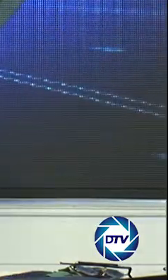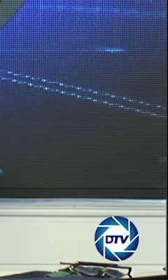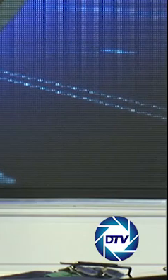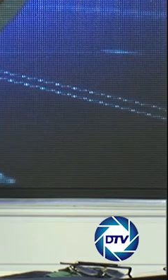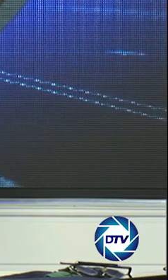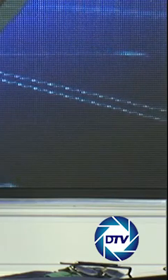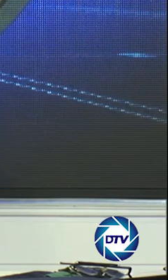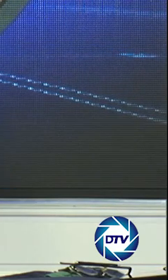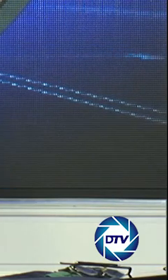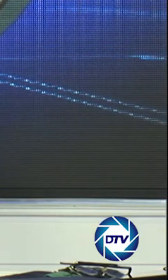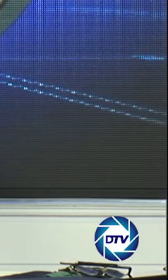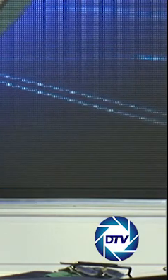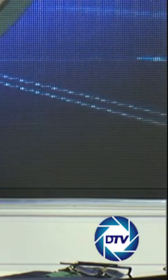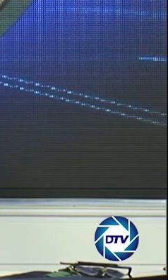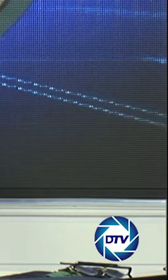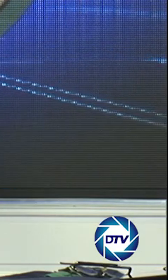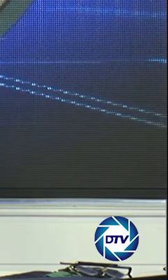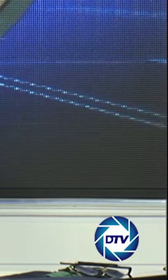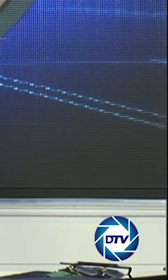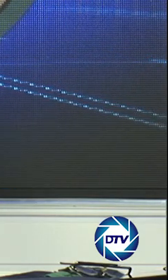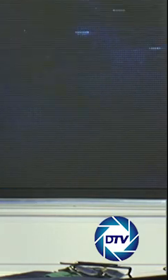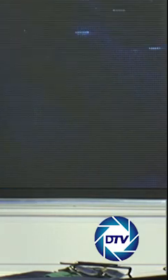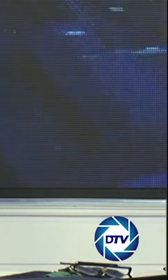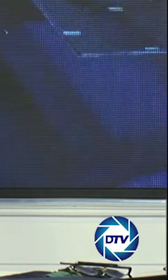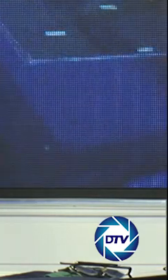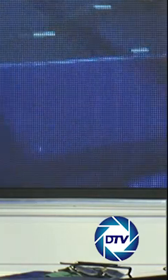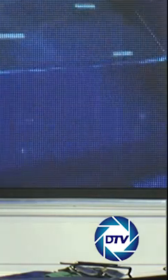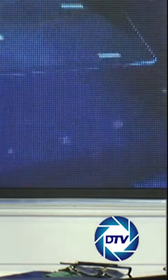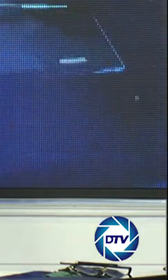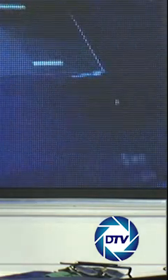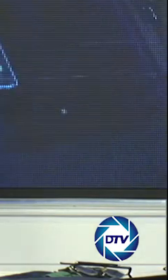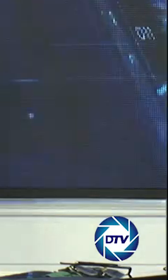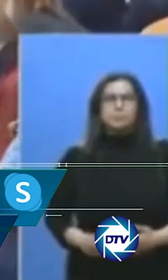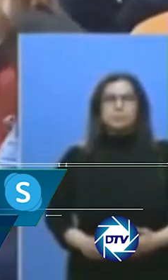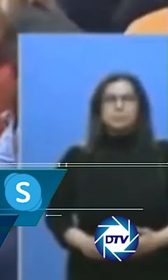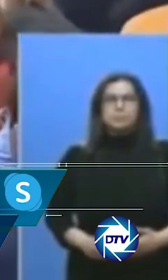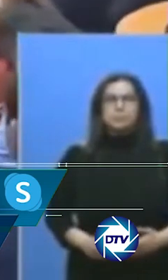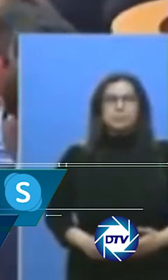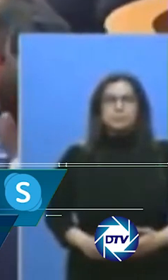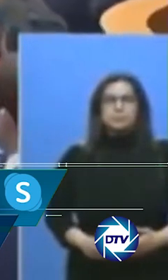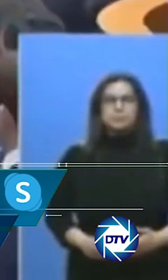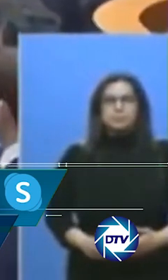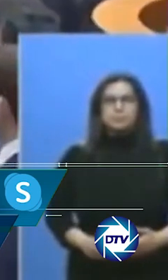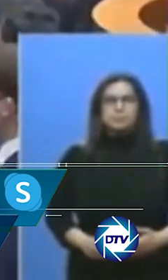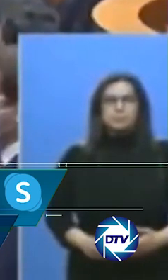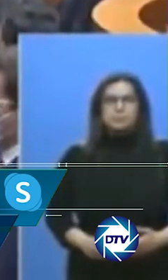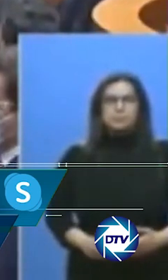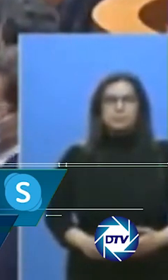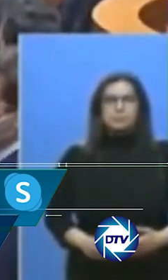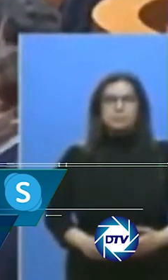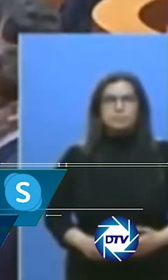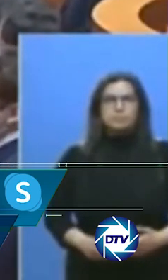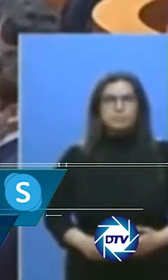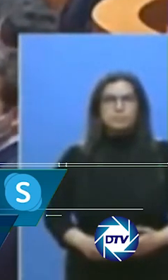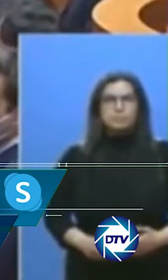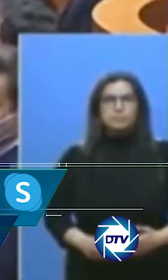es el juguete de pedro sánchez bueno yo no sé si es que quiere acercarse tanto al psoe como distancia se vox esto último yo